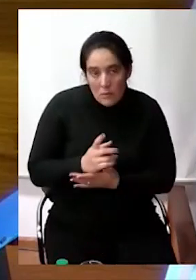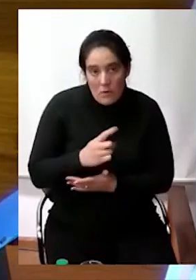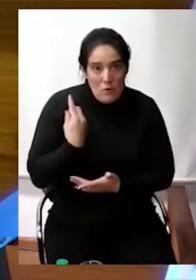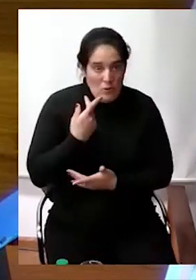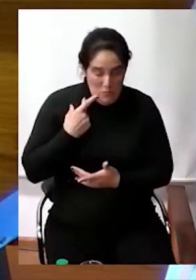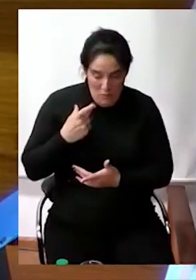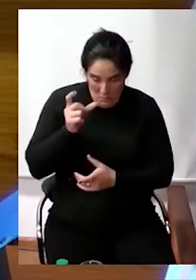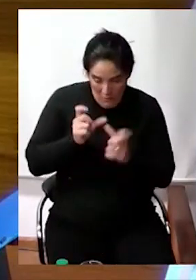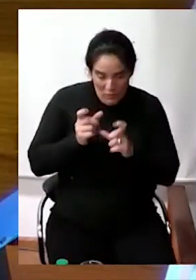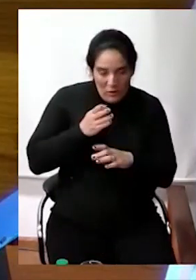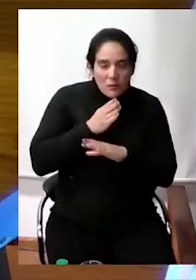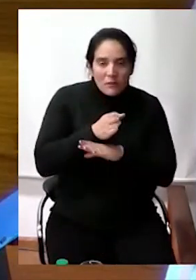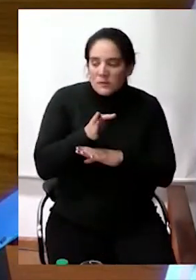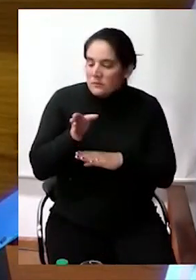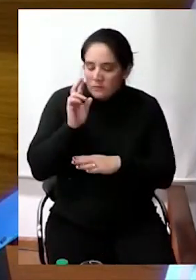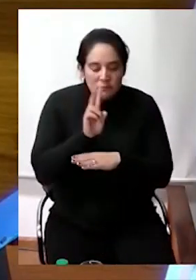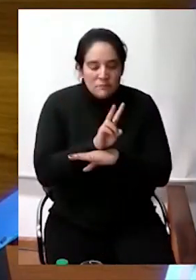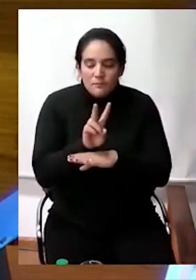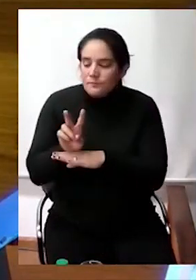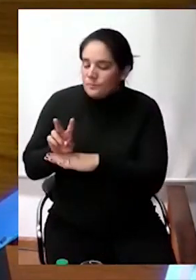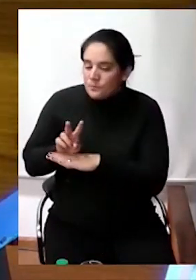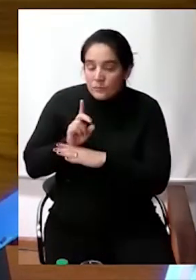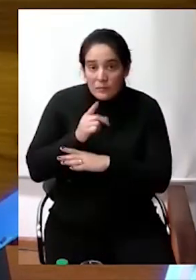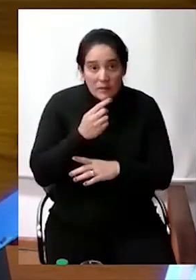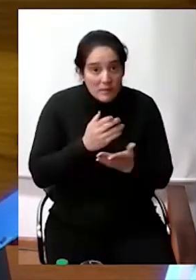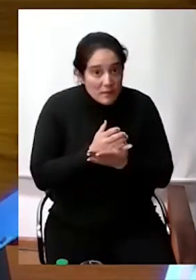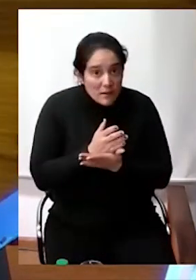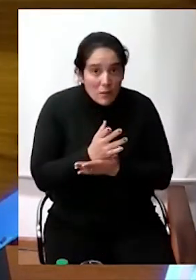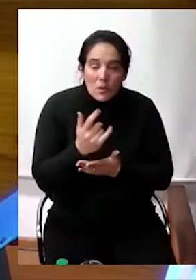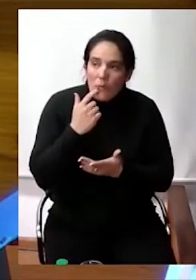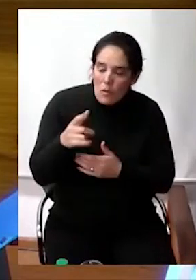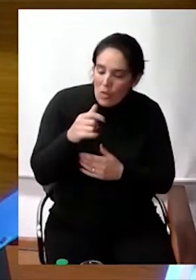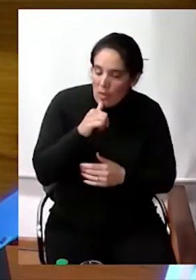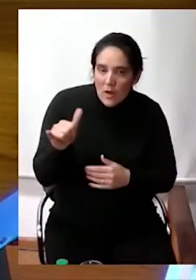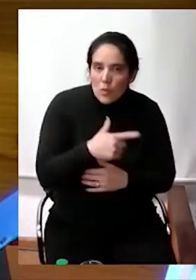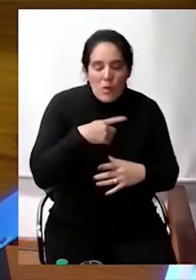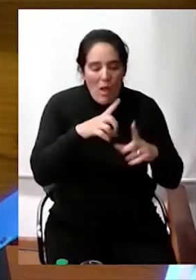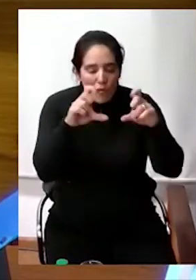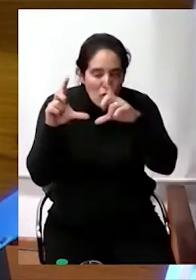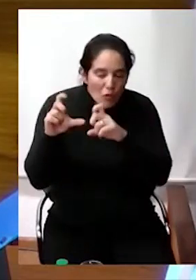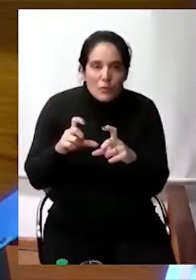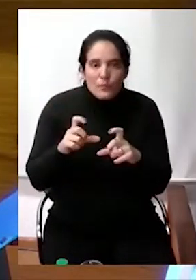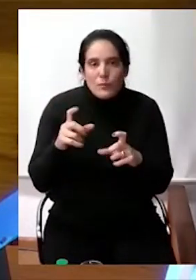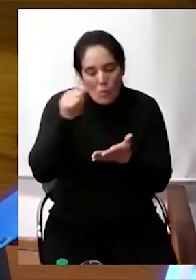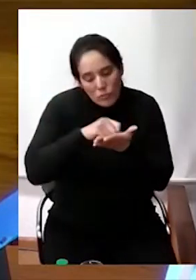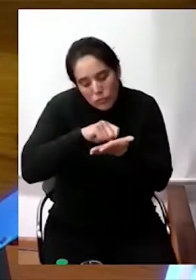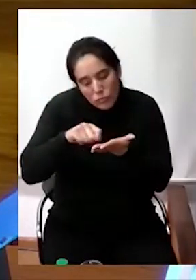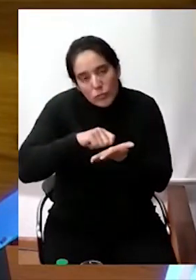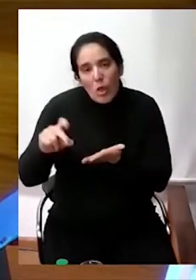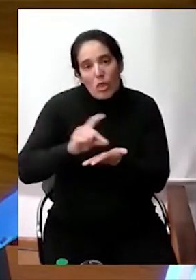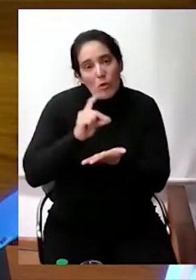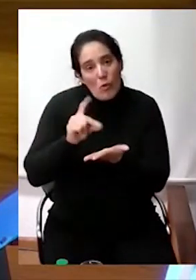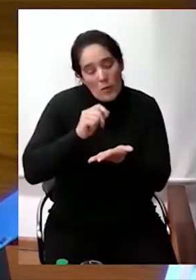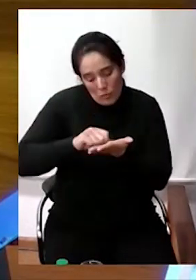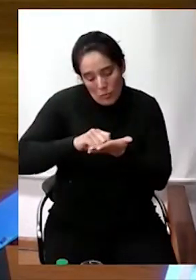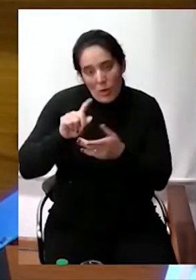inspectores territoriales que actúan en el territorio de esa manera y lo tenemos que hacer fundado con denuncias con fotos con notificaciones y demás y es